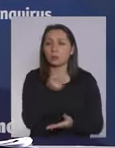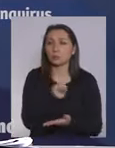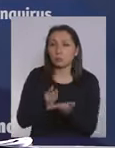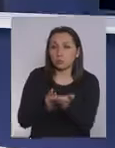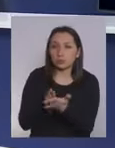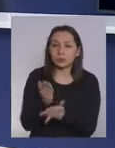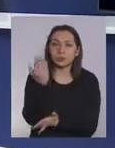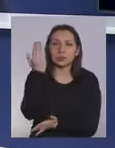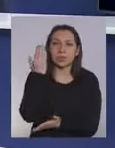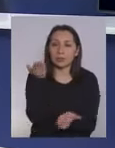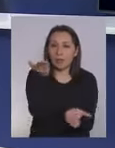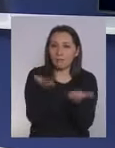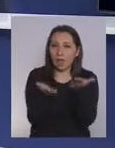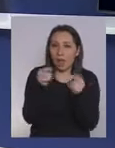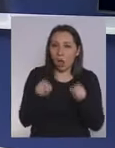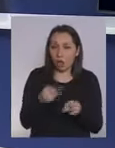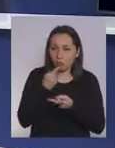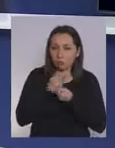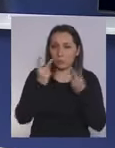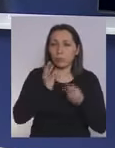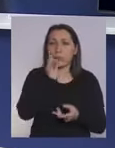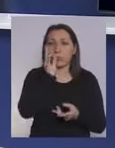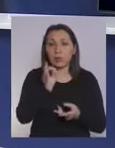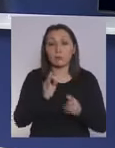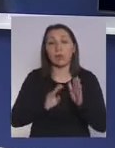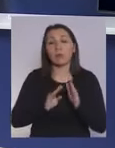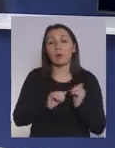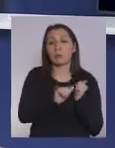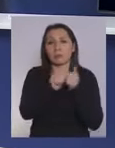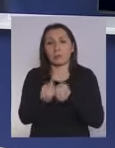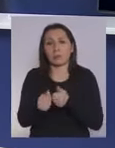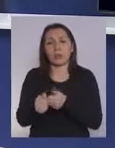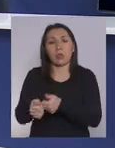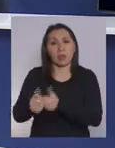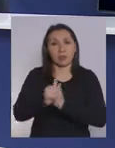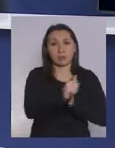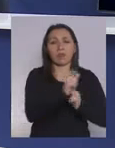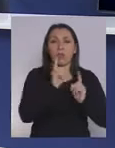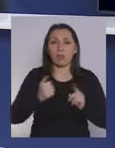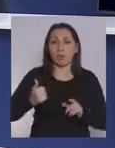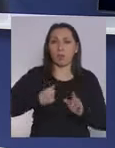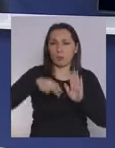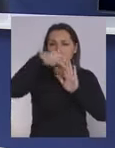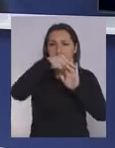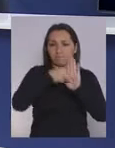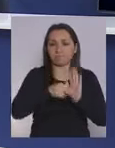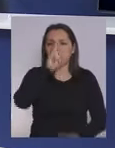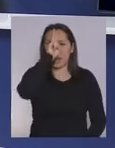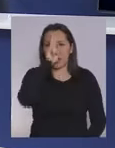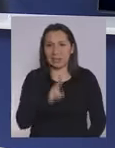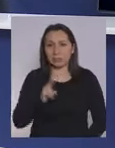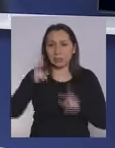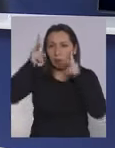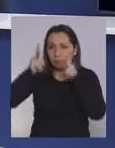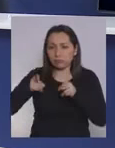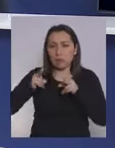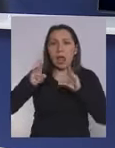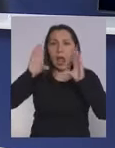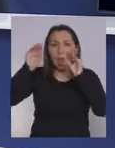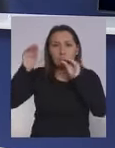inició este balance el día de hoy hablaba de que para superar este desafío hay que cumplir un montón de normas entre ellas respetar el toque de queda